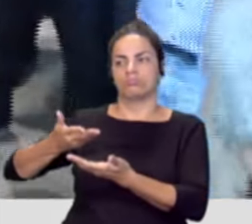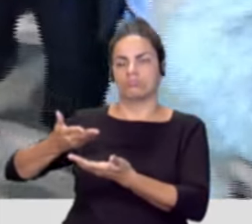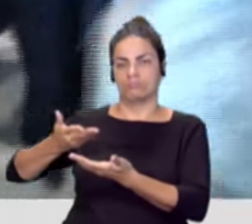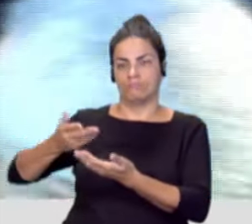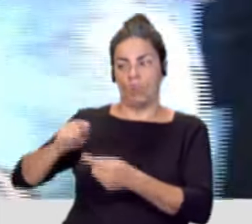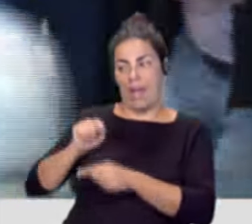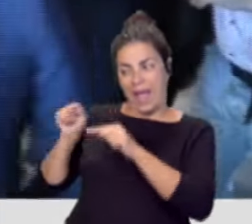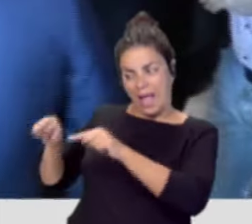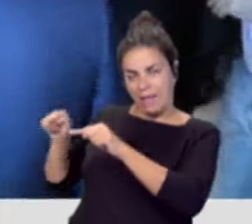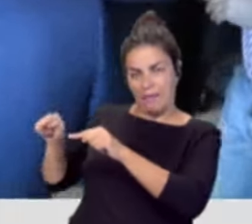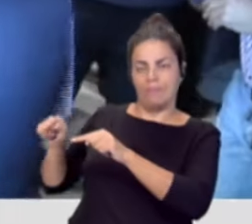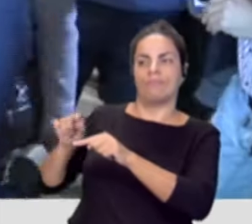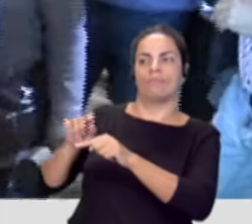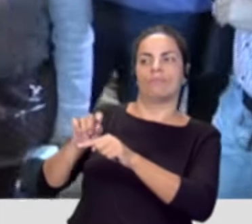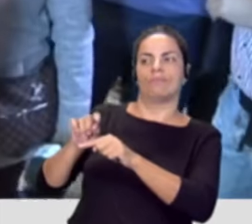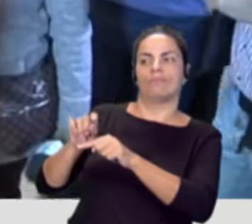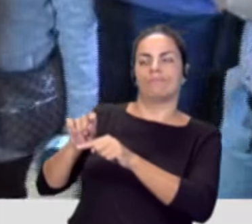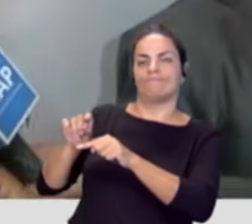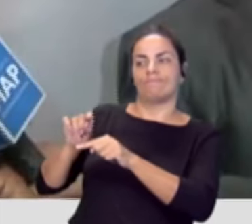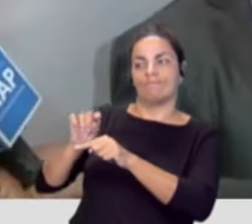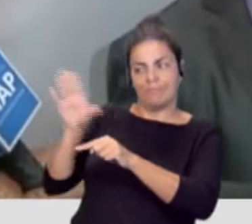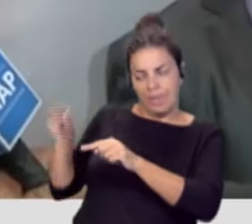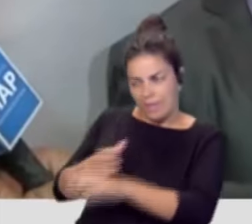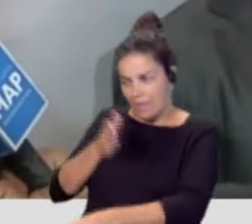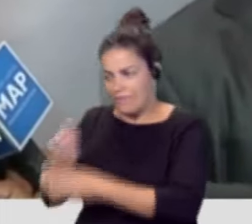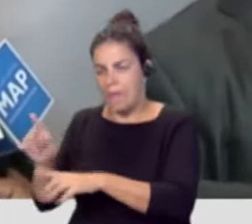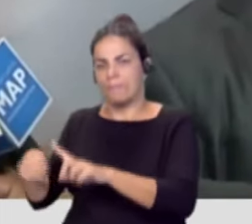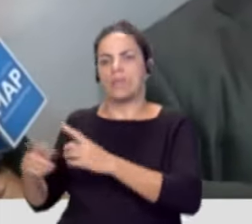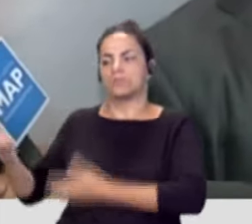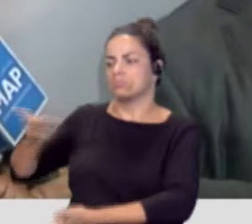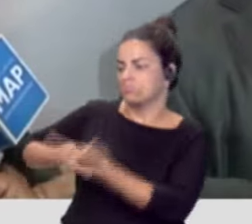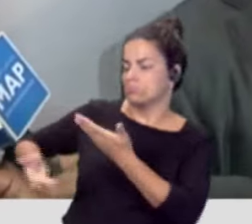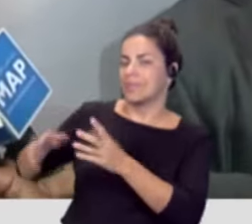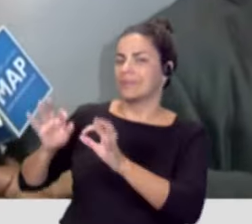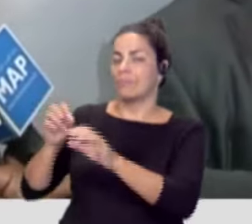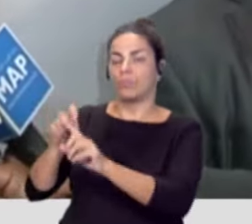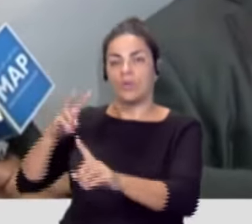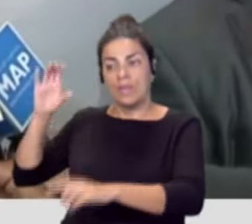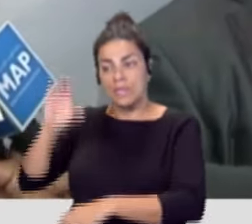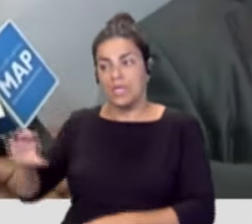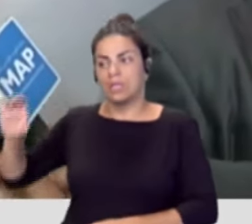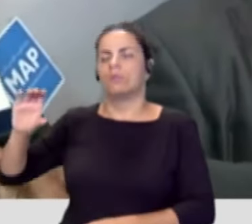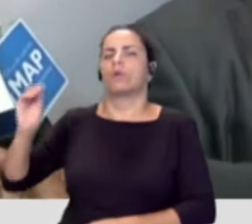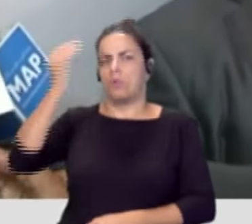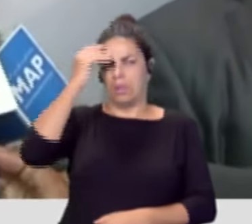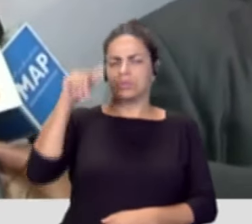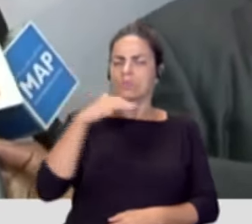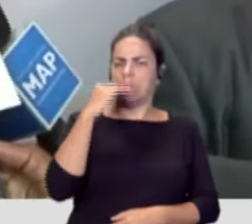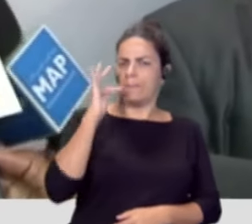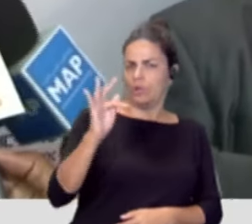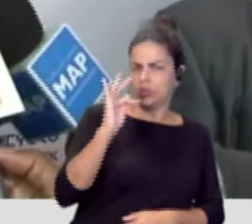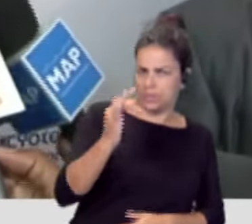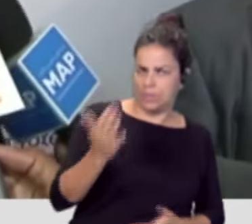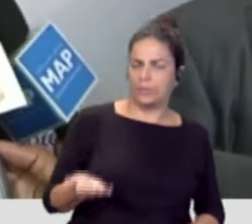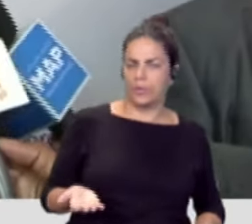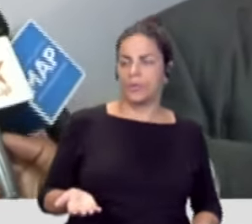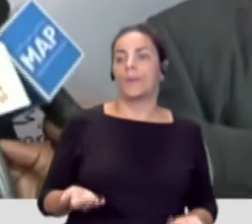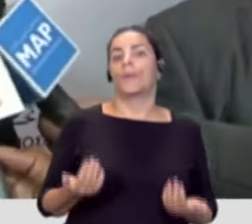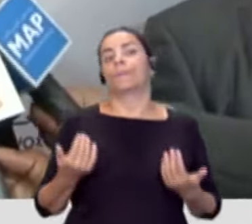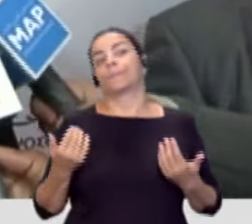e intercambiando desde un punto de vista siempre científico, yo creo que se considera y se tiene que ver desde una clave positiva. Otra cosa es si de